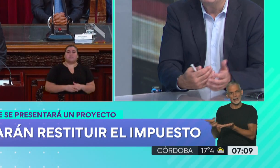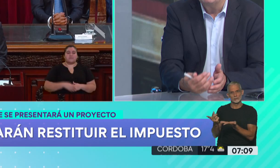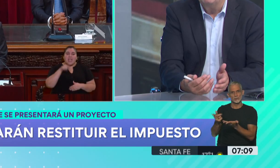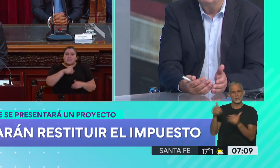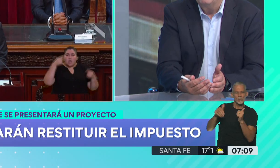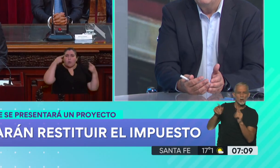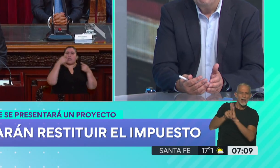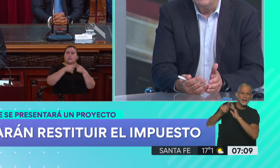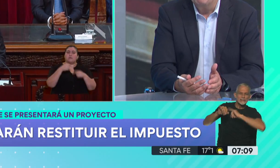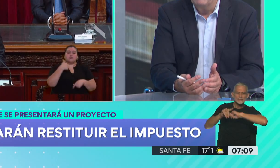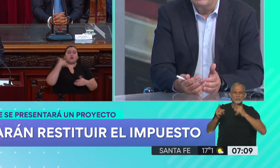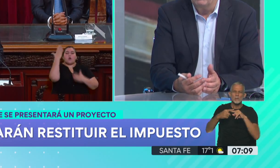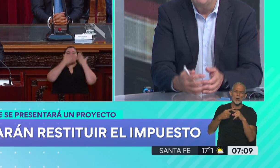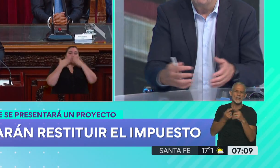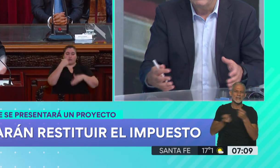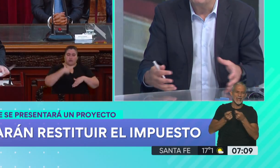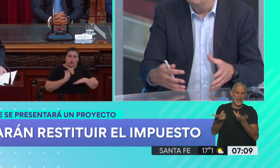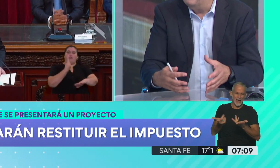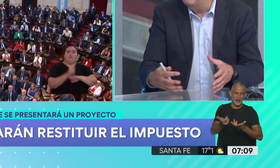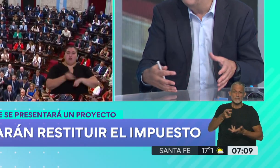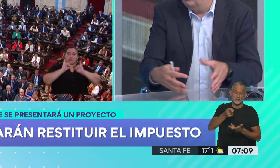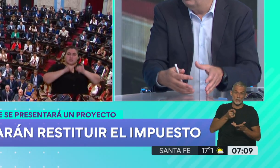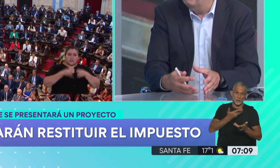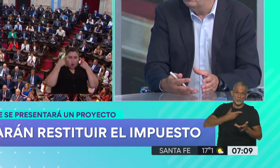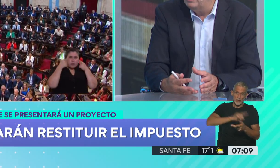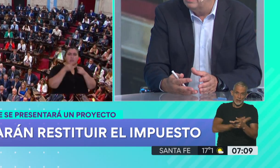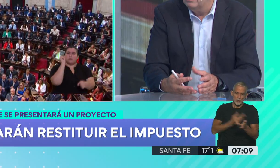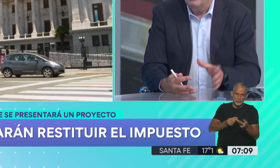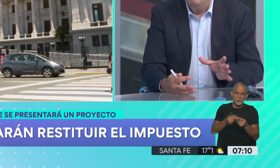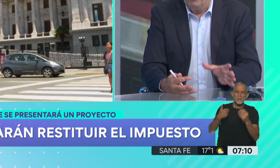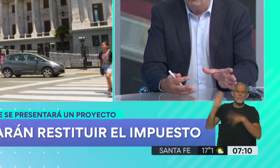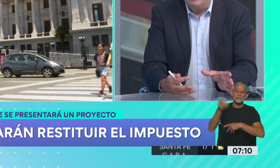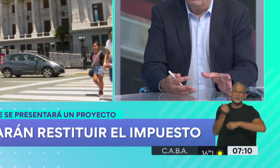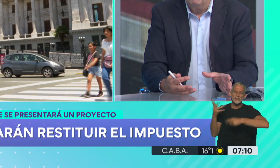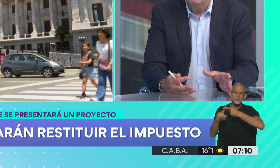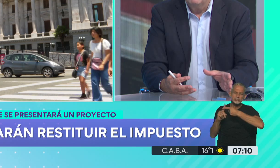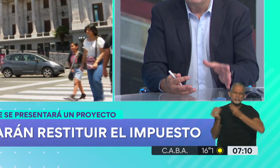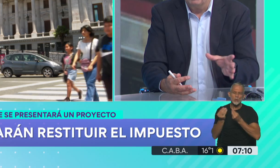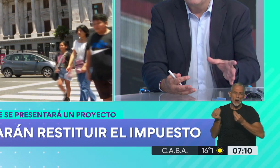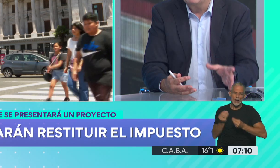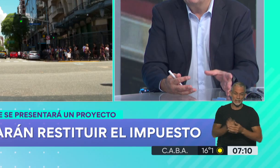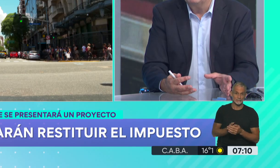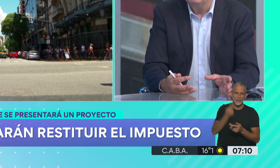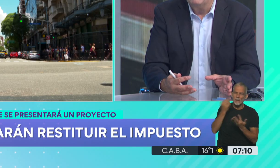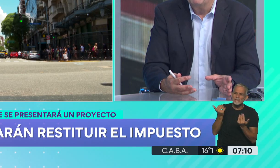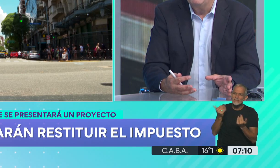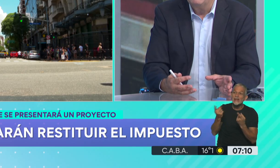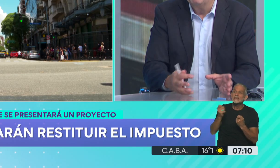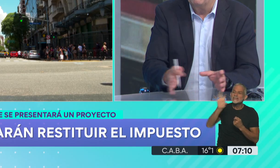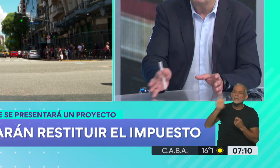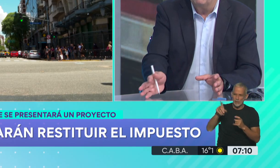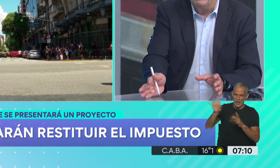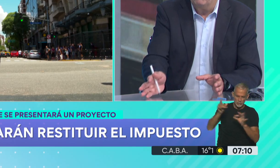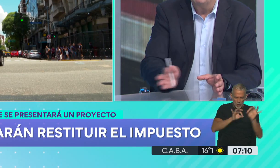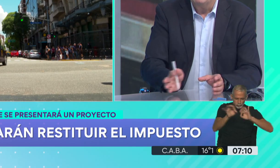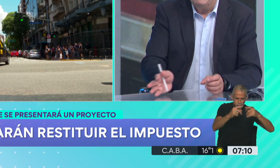es la intención del Poder Ejecutivo, de sumar y de construir mayorías. Por un lado, escuchar qué es lo que necesitan las provincias,